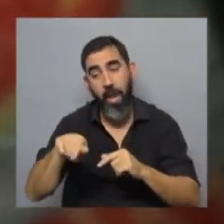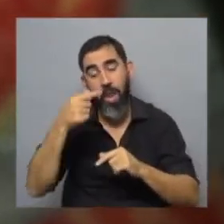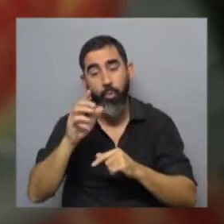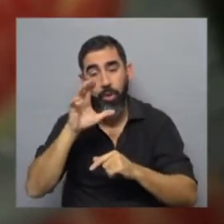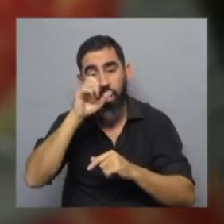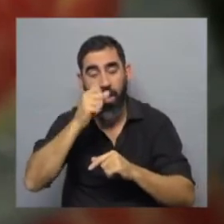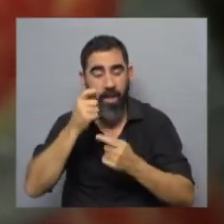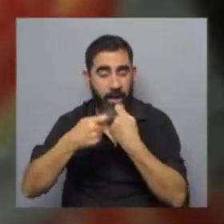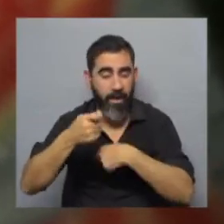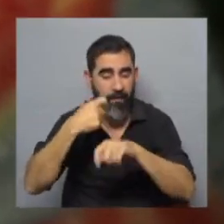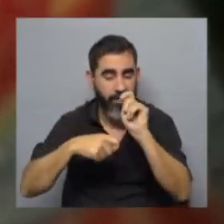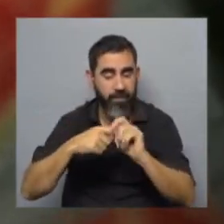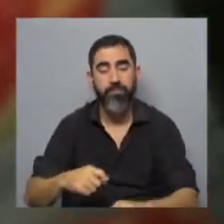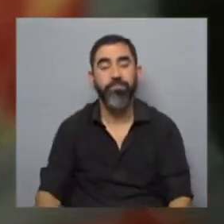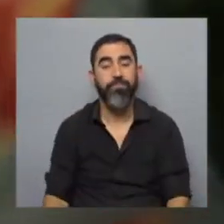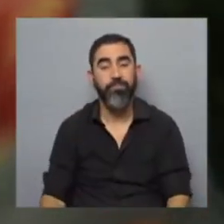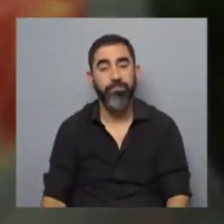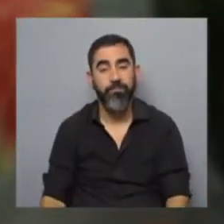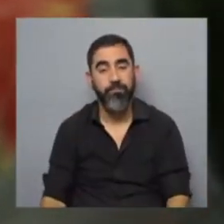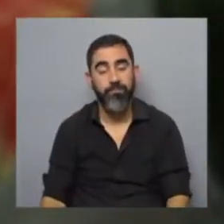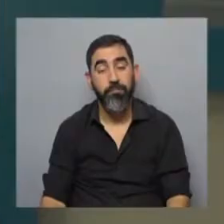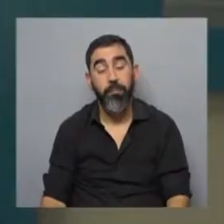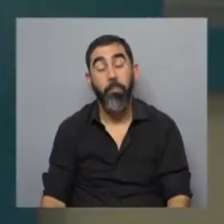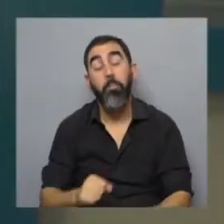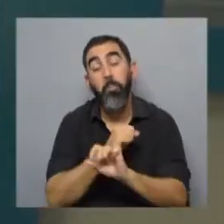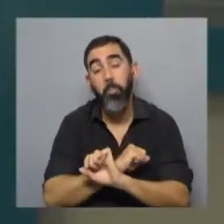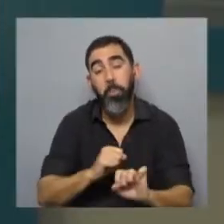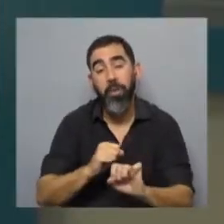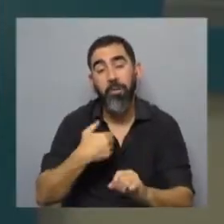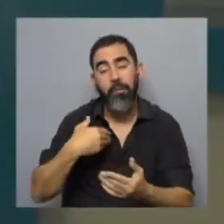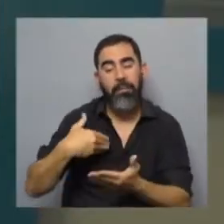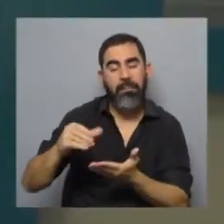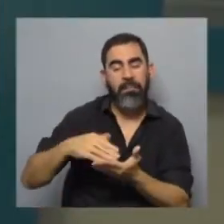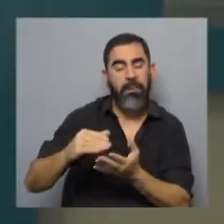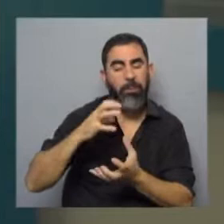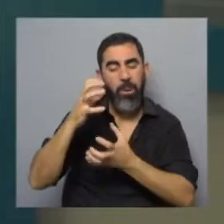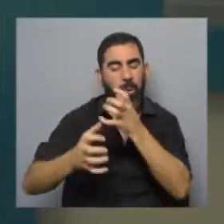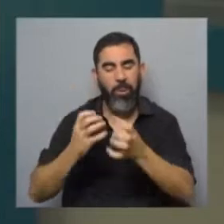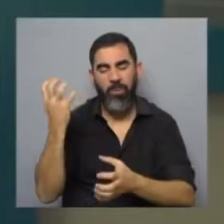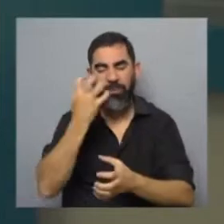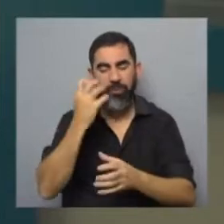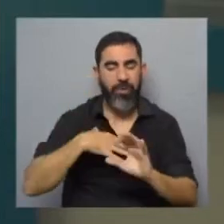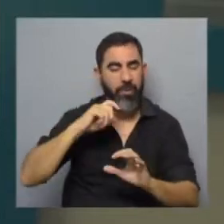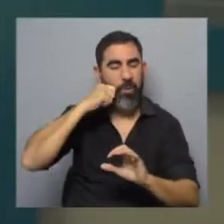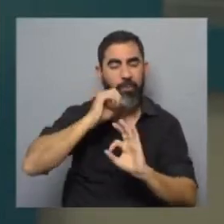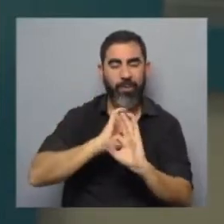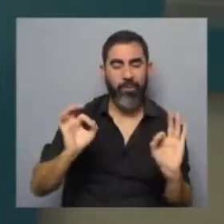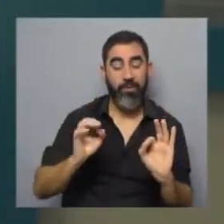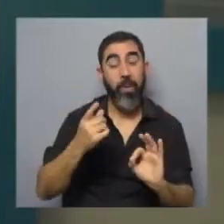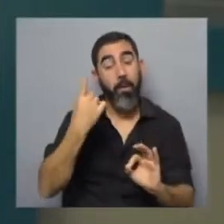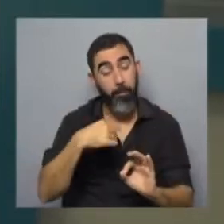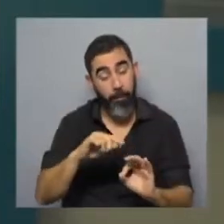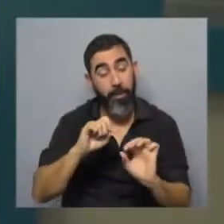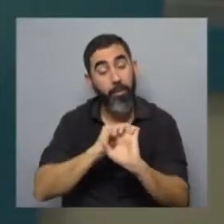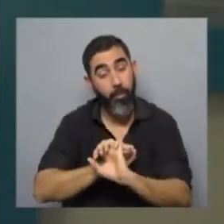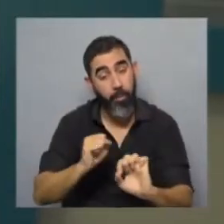las comerciales que estuvimos evaluando. Que capaz que lo descartamos algo porque comercialmente no se ve muy linda, pero